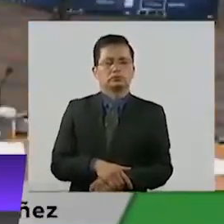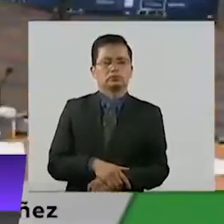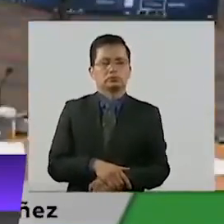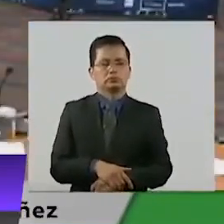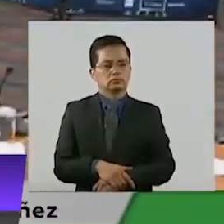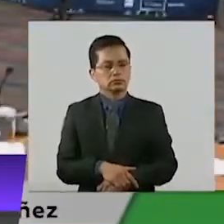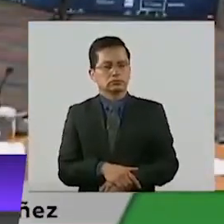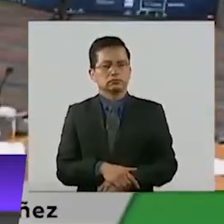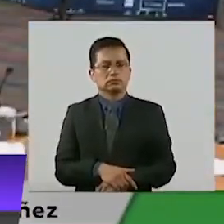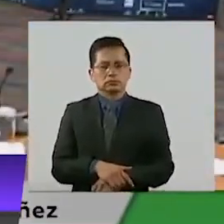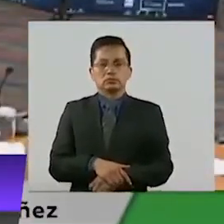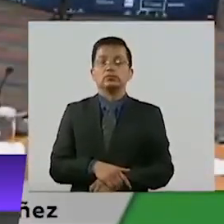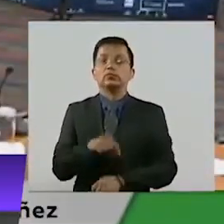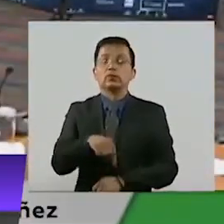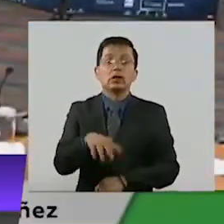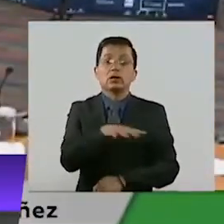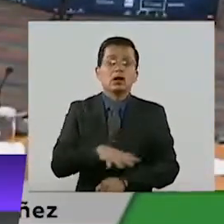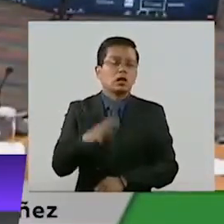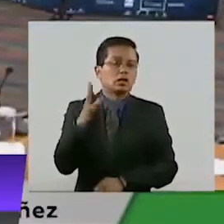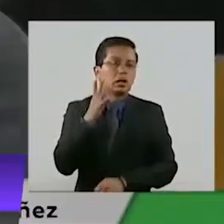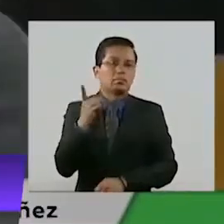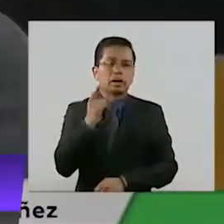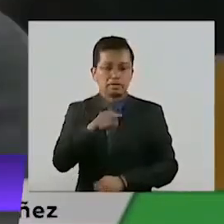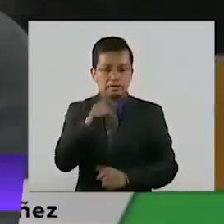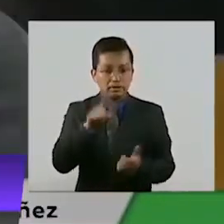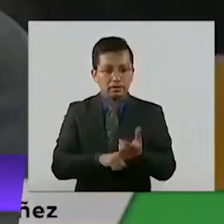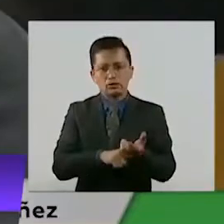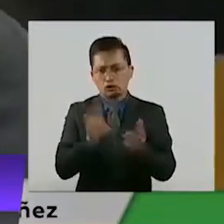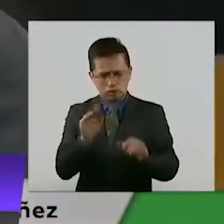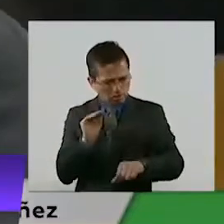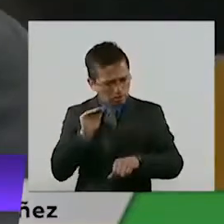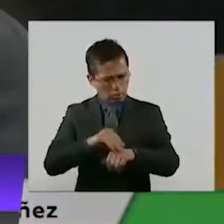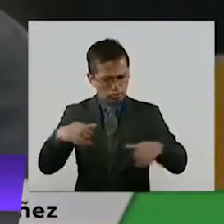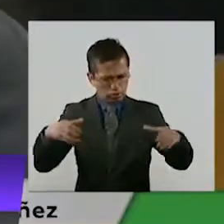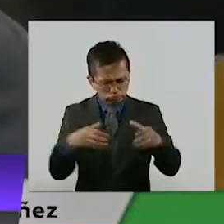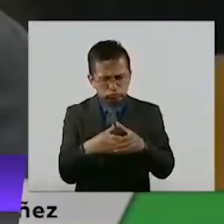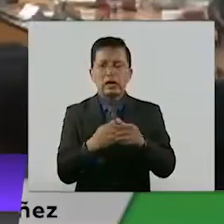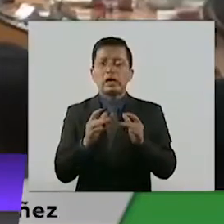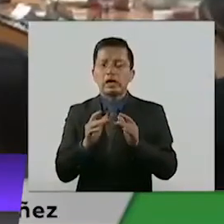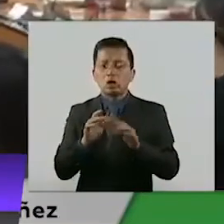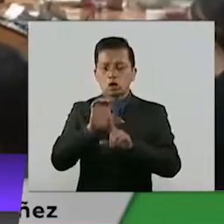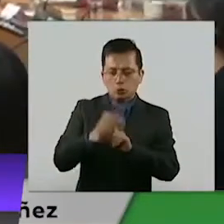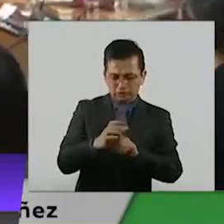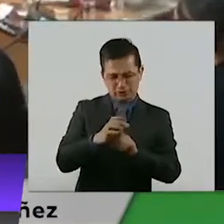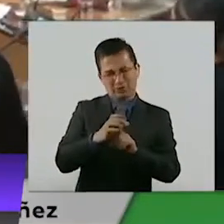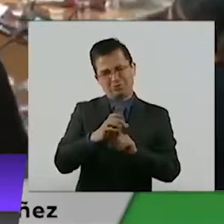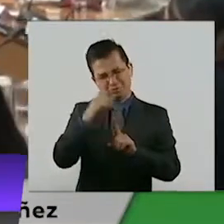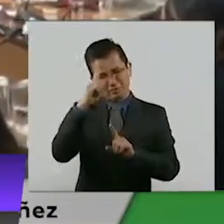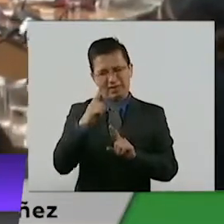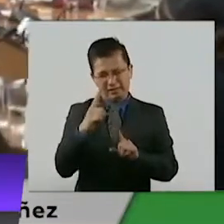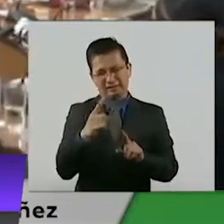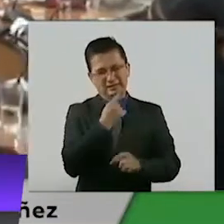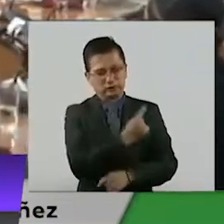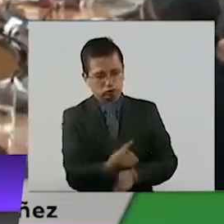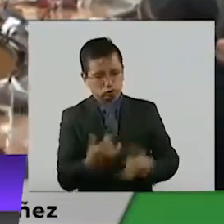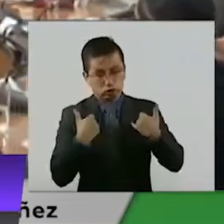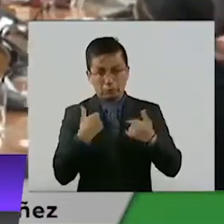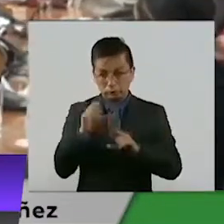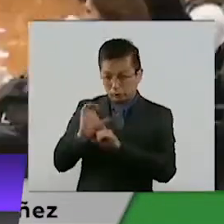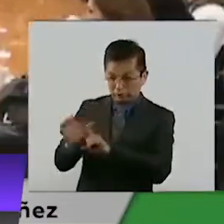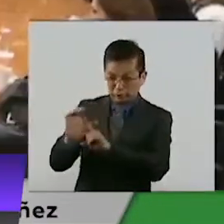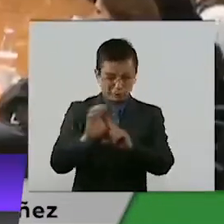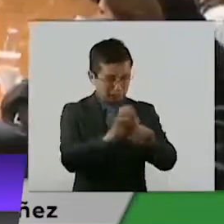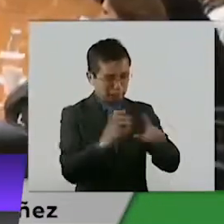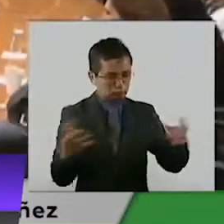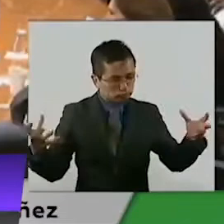Fue así como en la sede de la Cámara de Diputados quedó instalada la red de comisiones legislativas en materia de niñez y adolescencia que integran